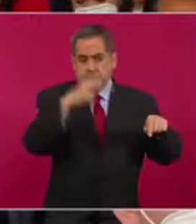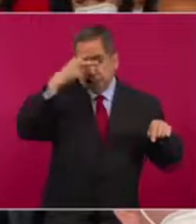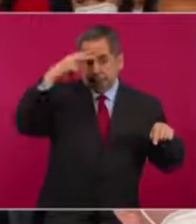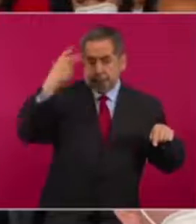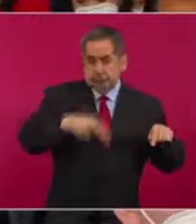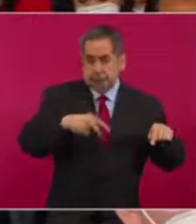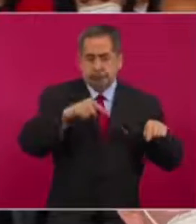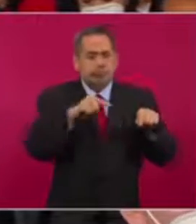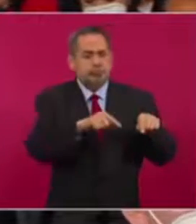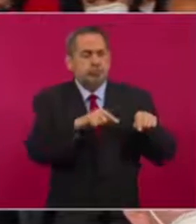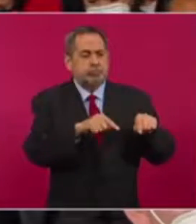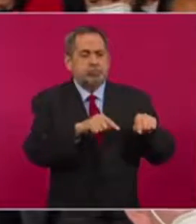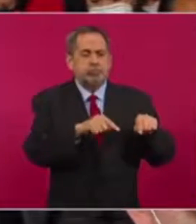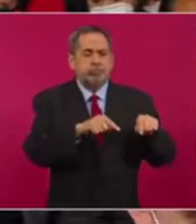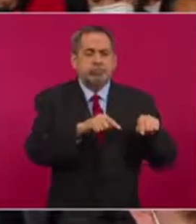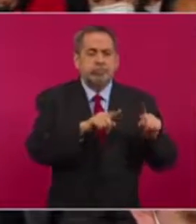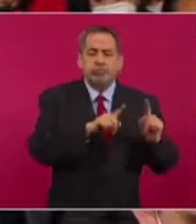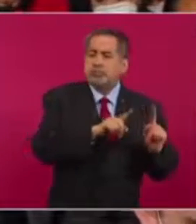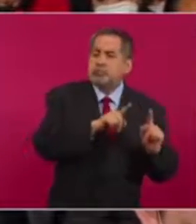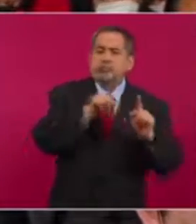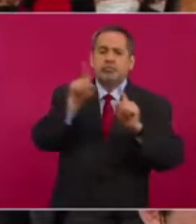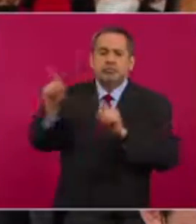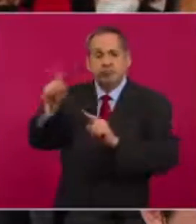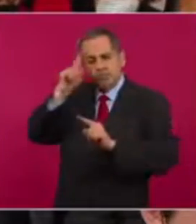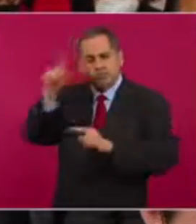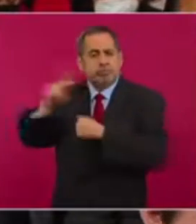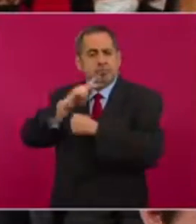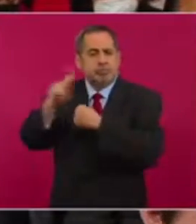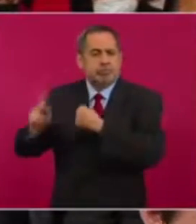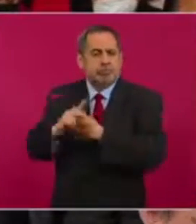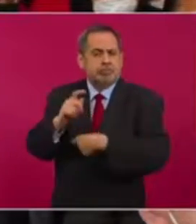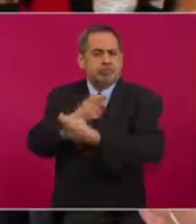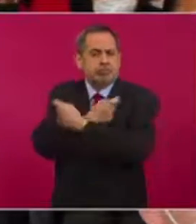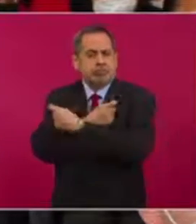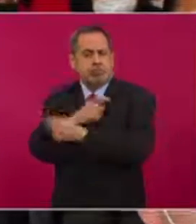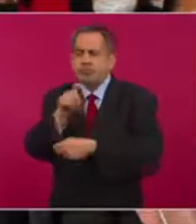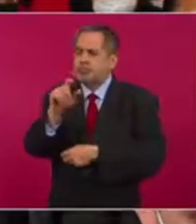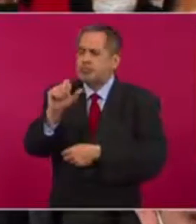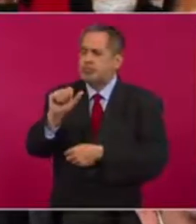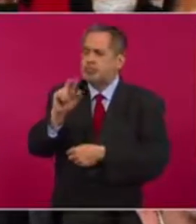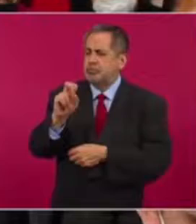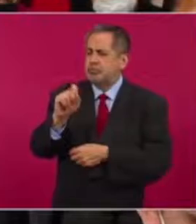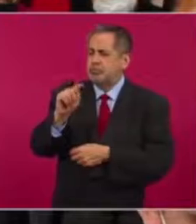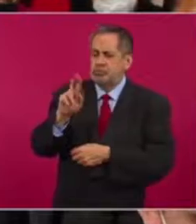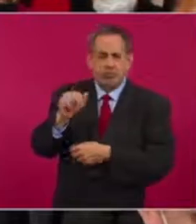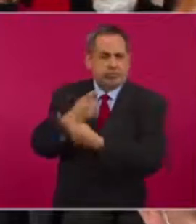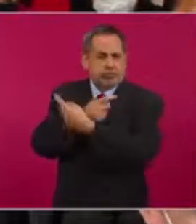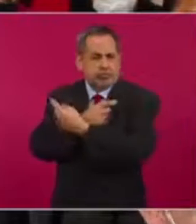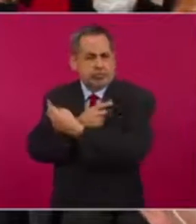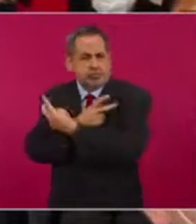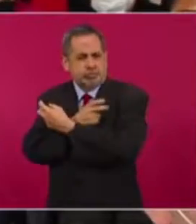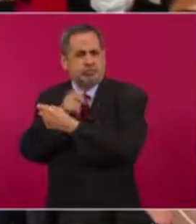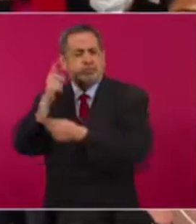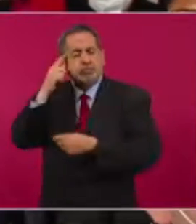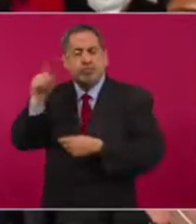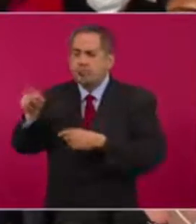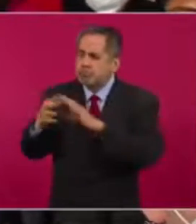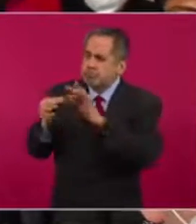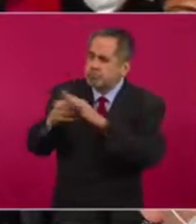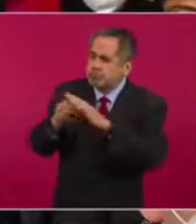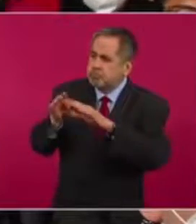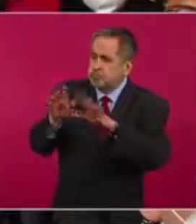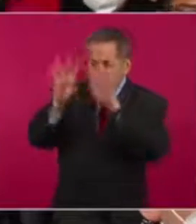mexicanos que llegaron a Austria para pedir la corona de Moctezuma, el penacho de Moctezuma, que pudieron cambiar